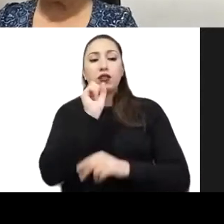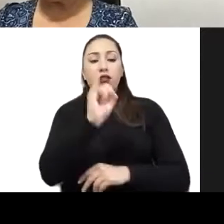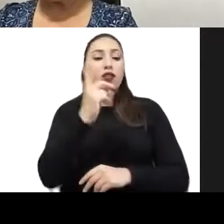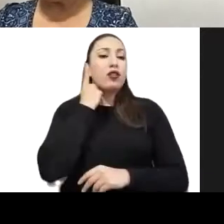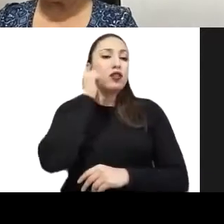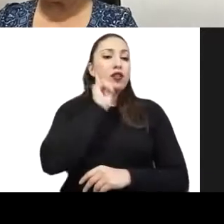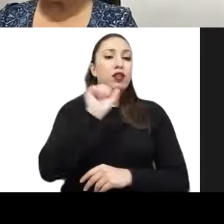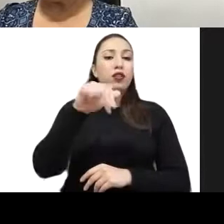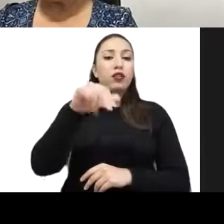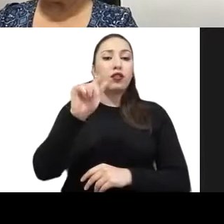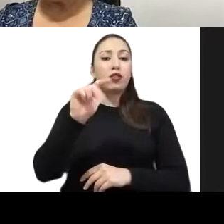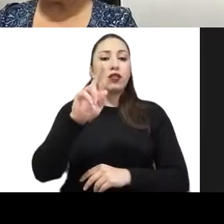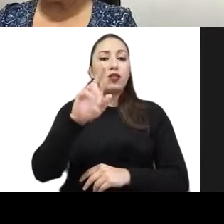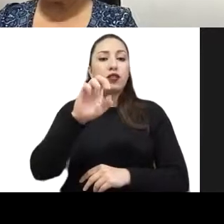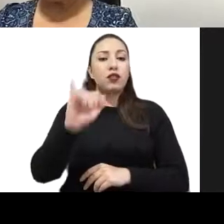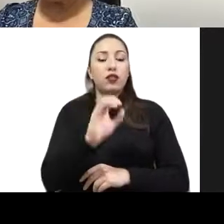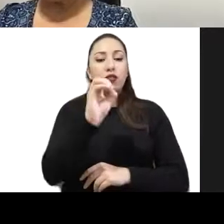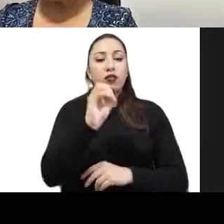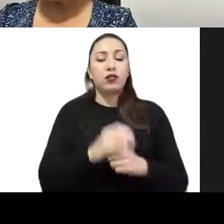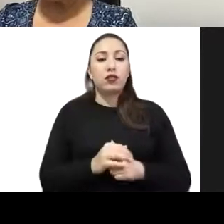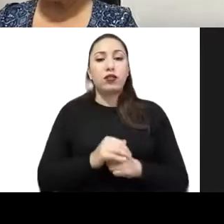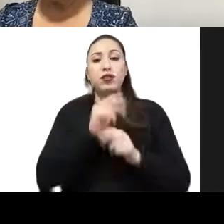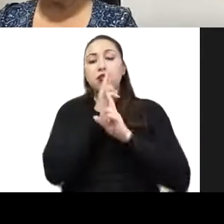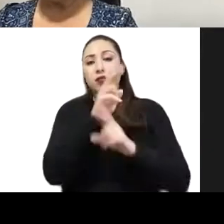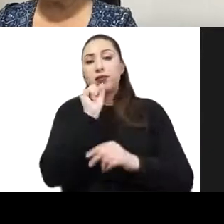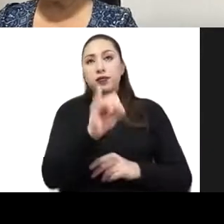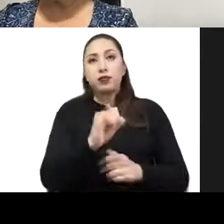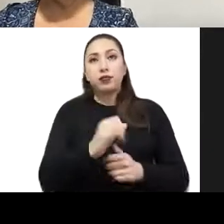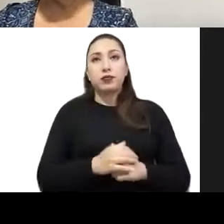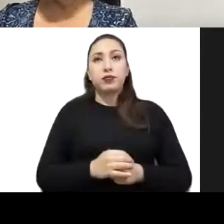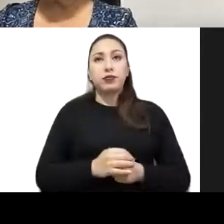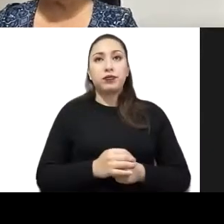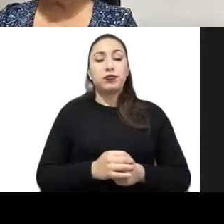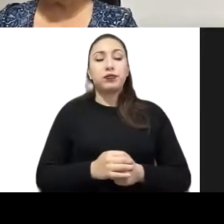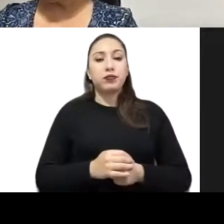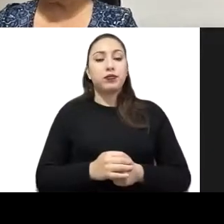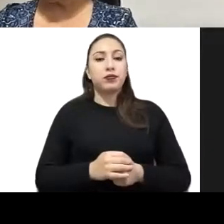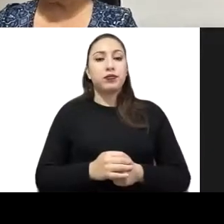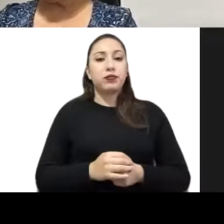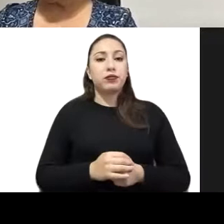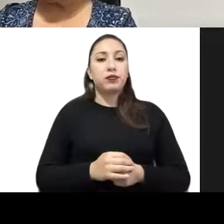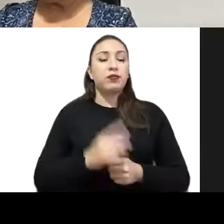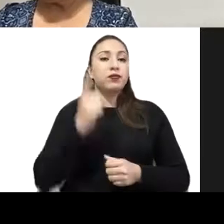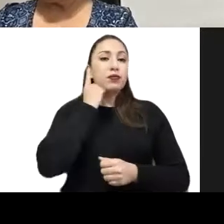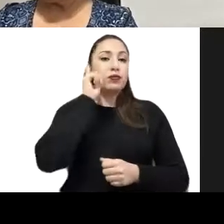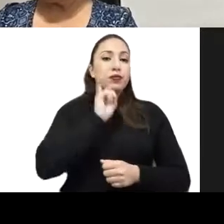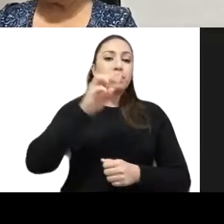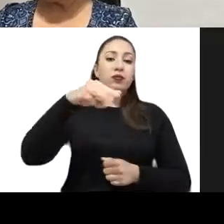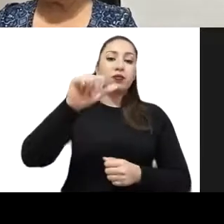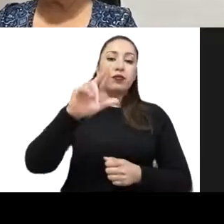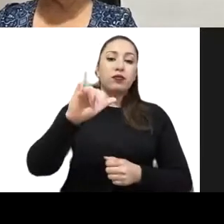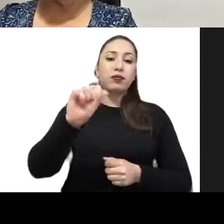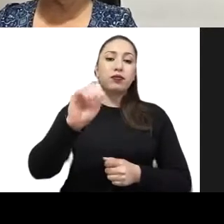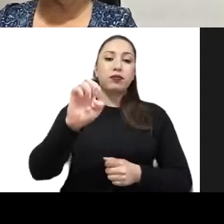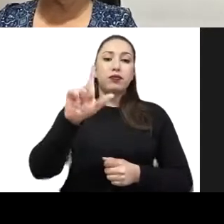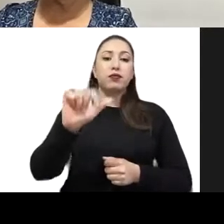Hernández Trejo. Ana Hernández, a favor. Muchas gracias, diputada Marisela Zúñiga Cerón.